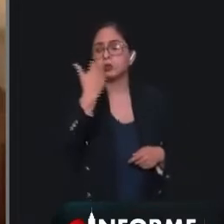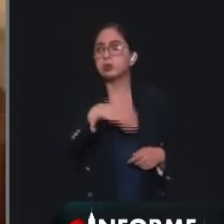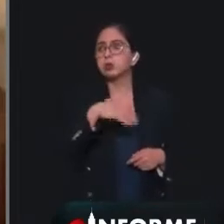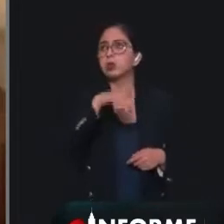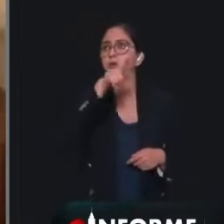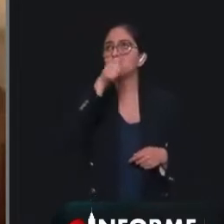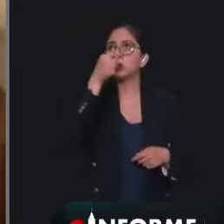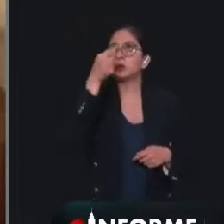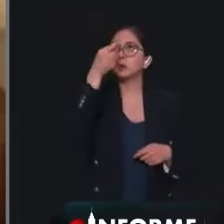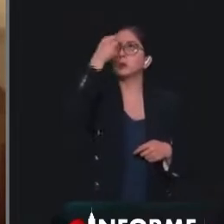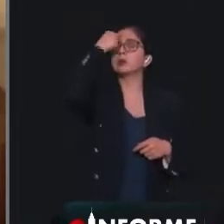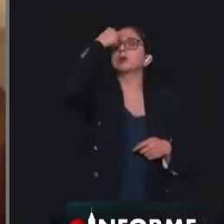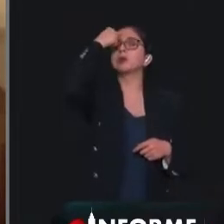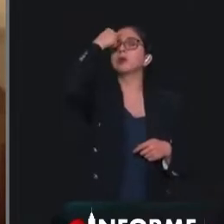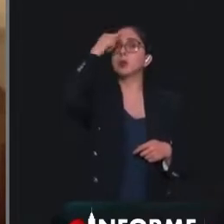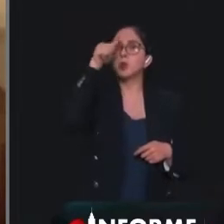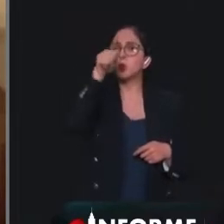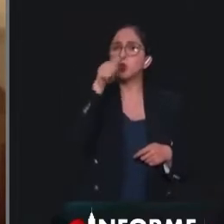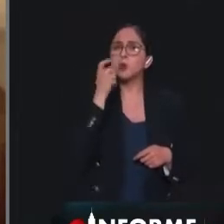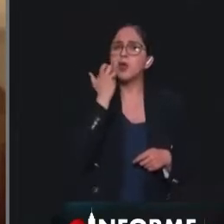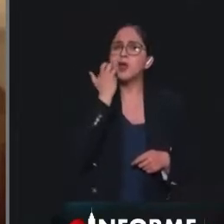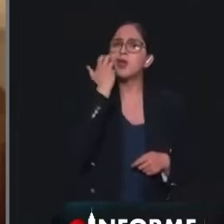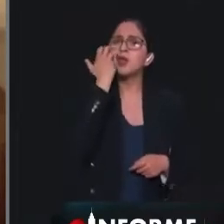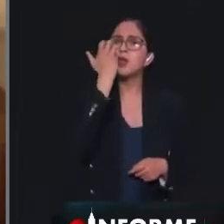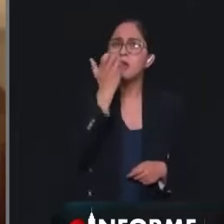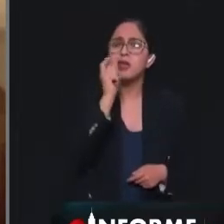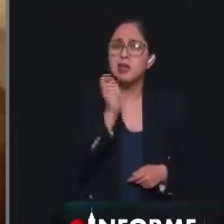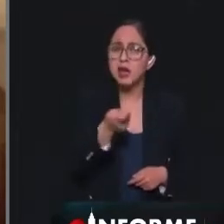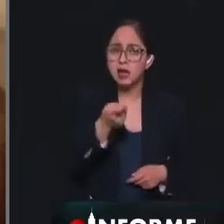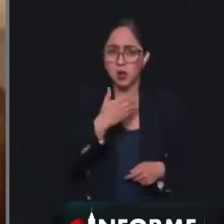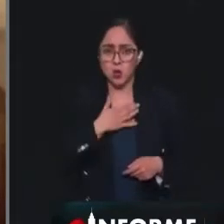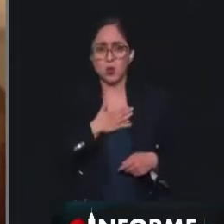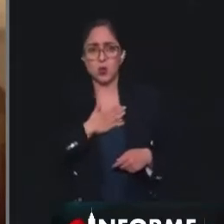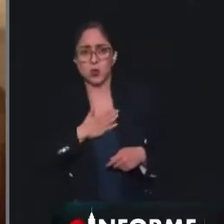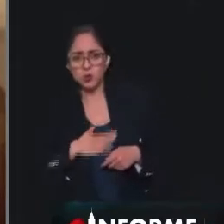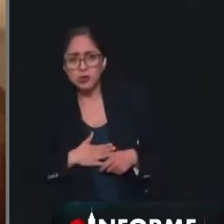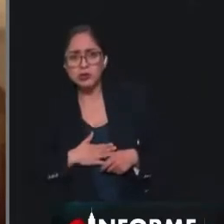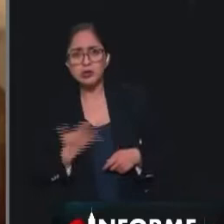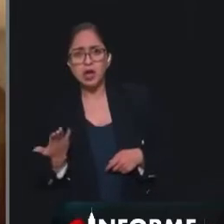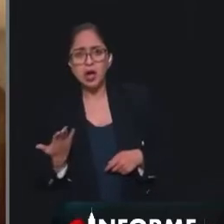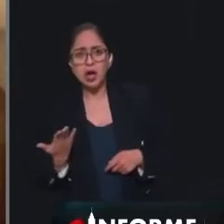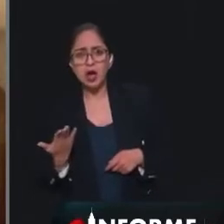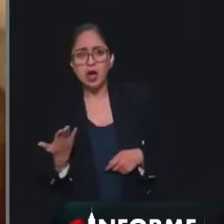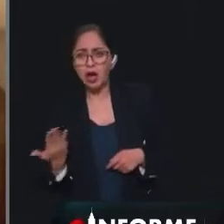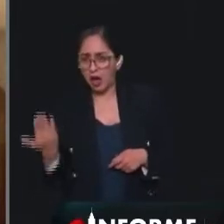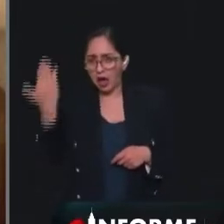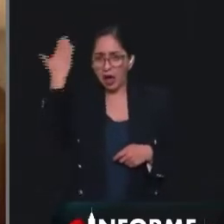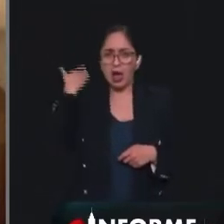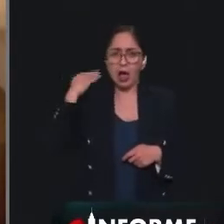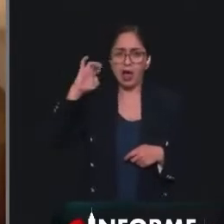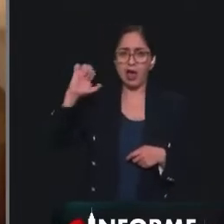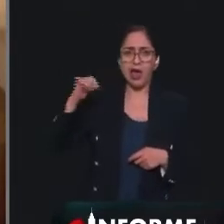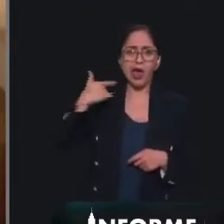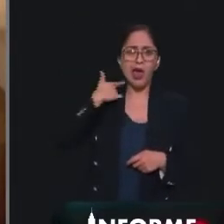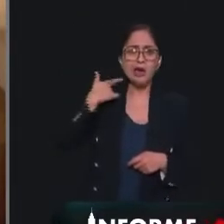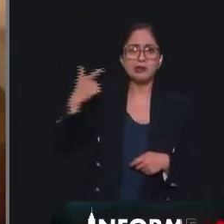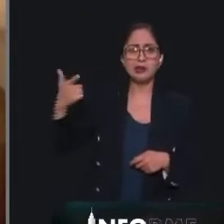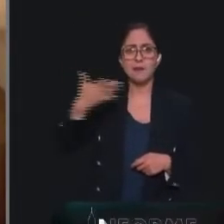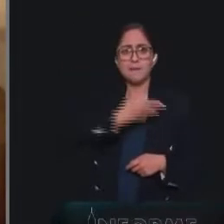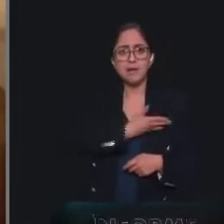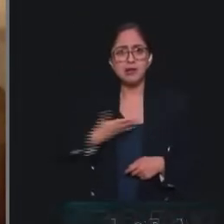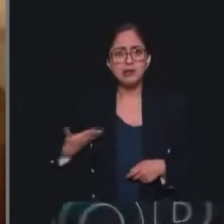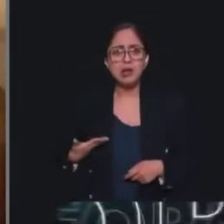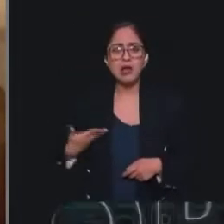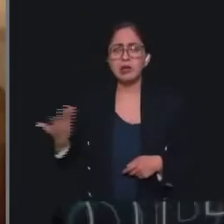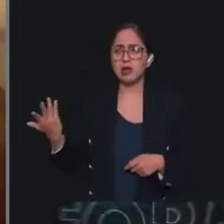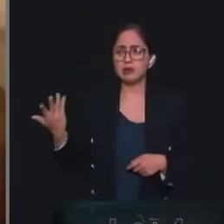sobre qué es lo que queremos cuando decimos que queremos que haya justicia respecto de los actos que han cometido los funcionarios